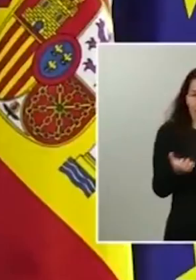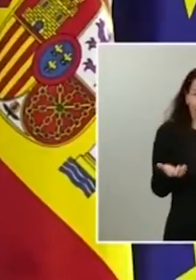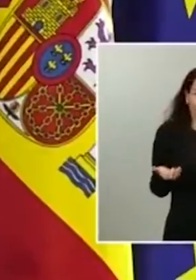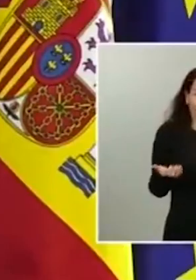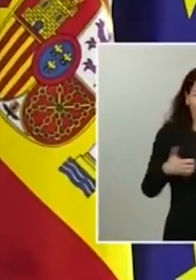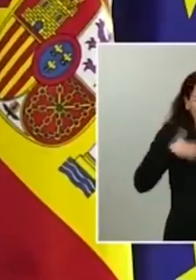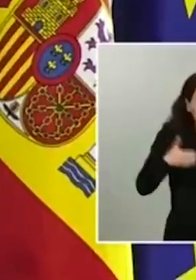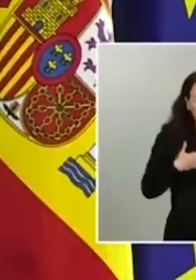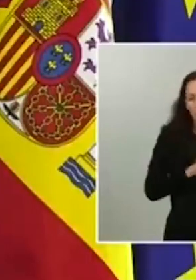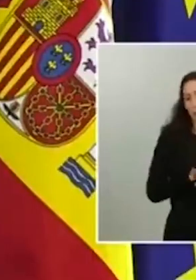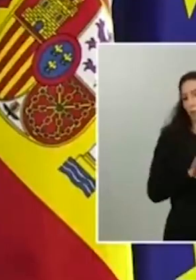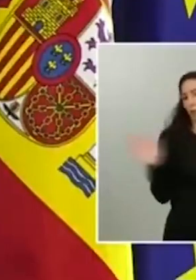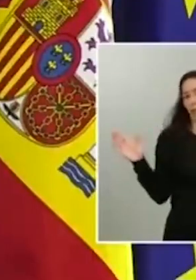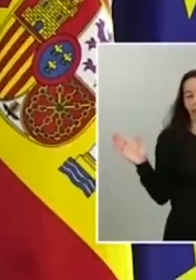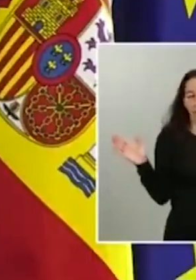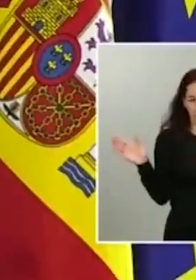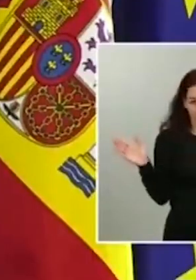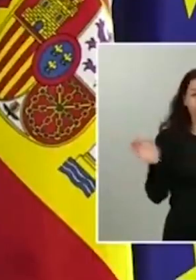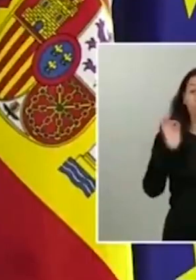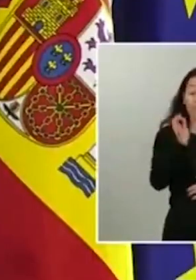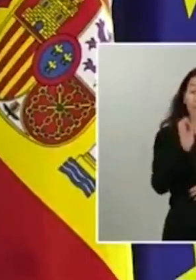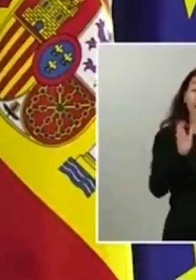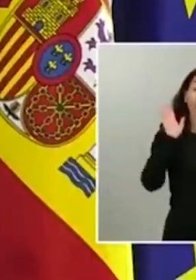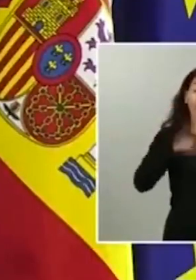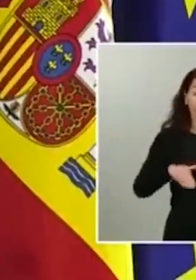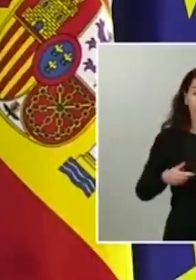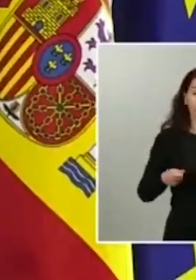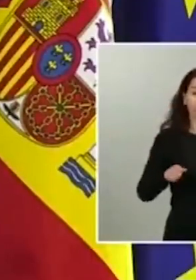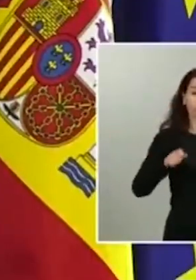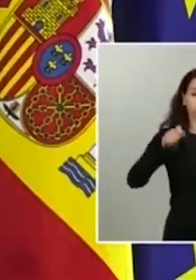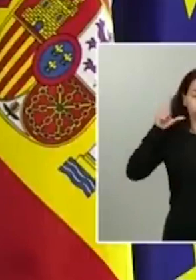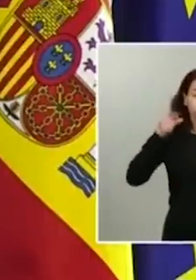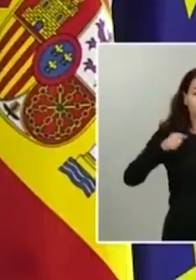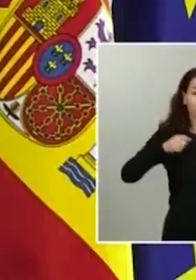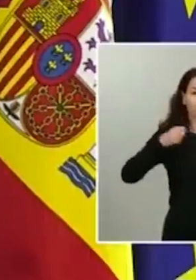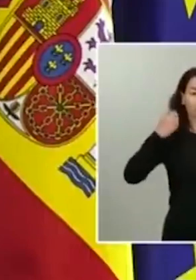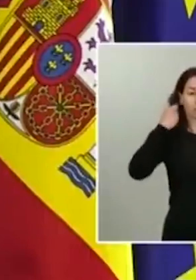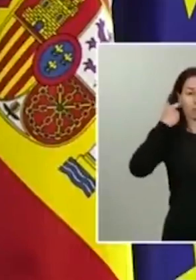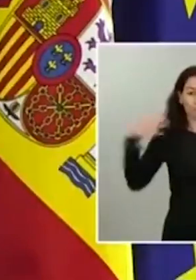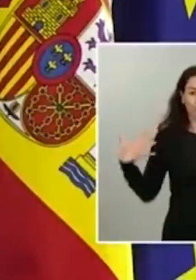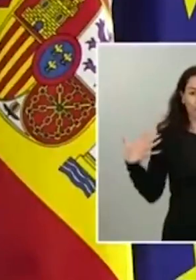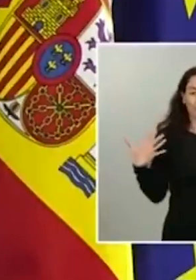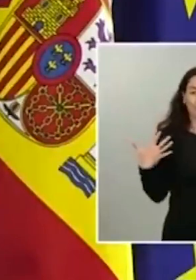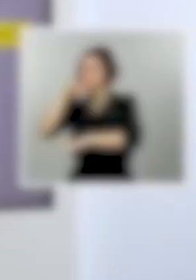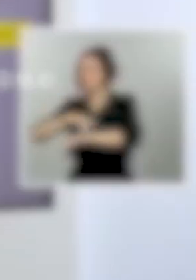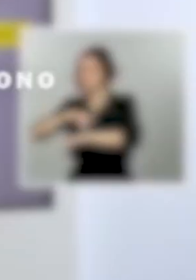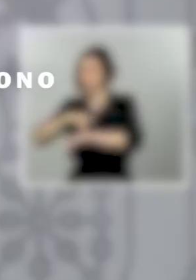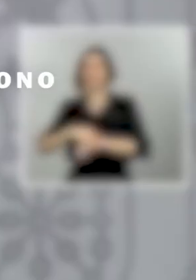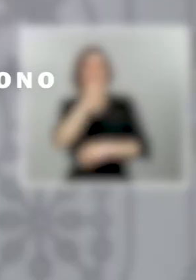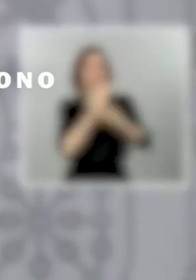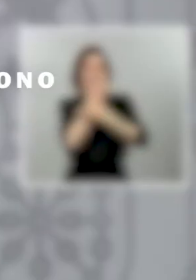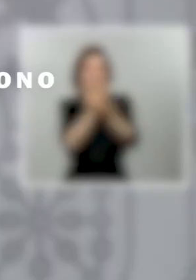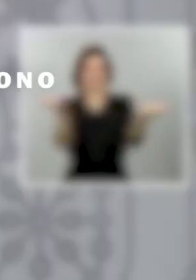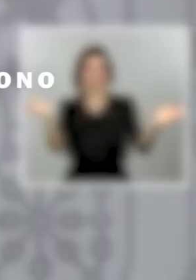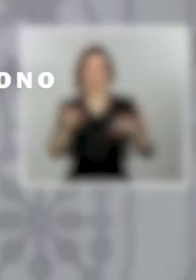Sí que es verdad que la fama cuando vas por la calle no es ya tan fácil moverse como antes. He